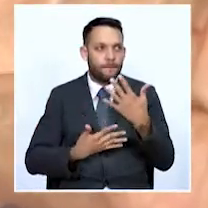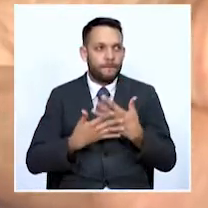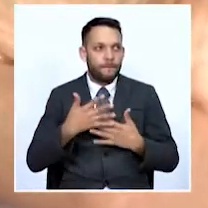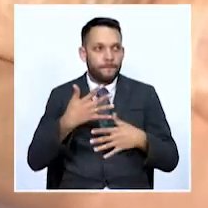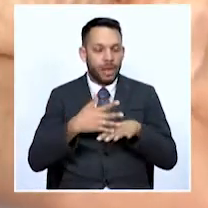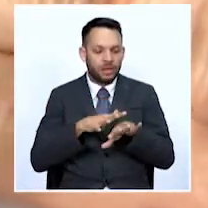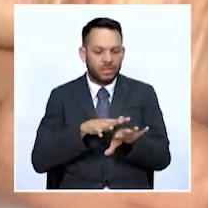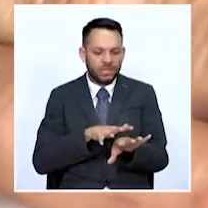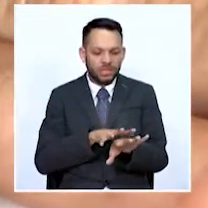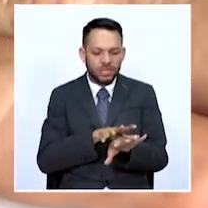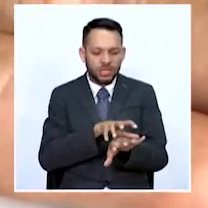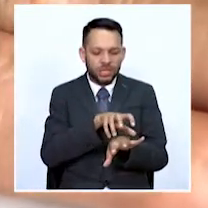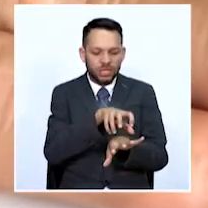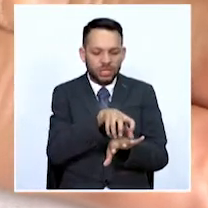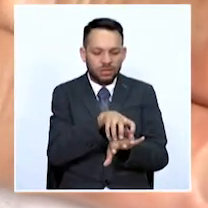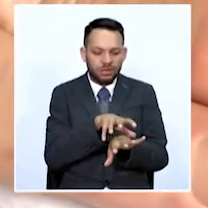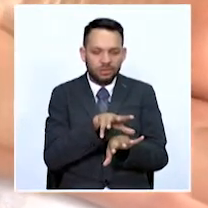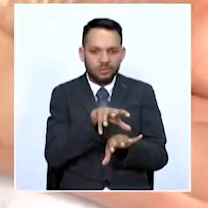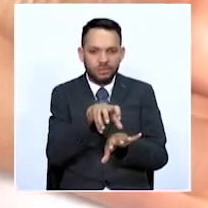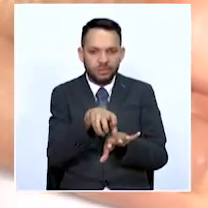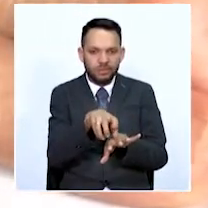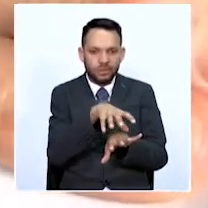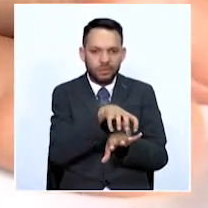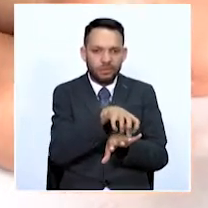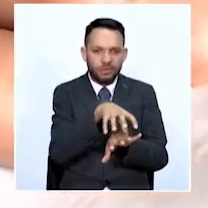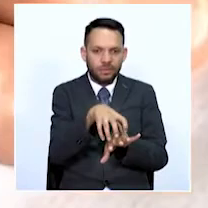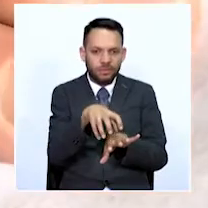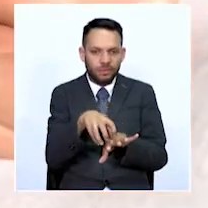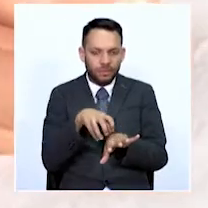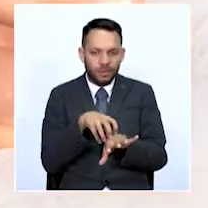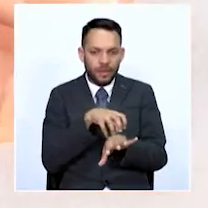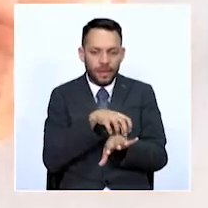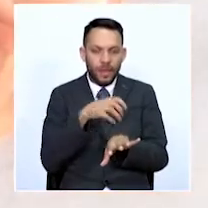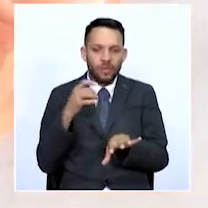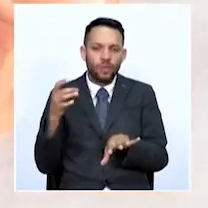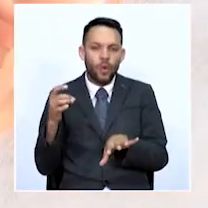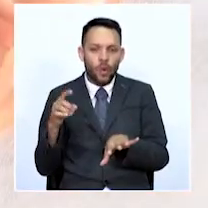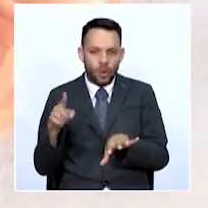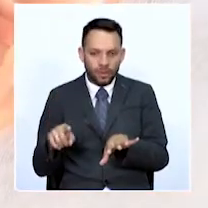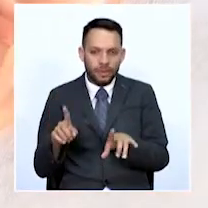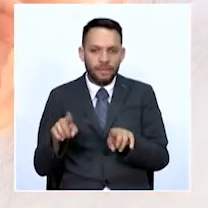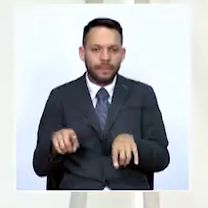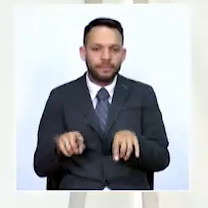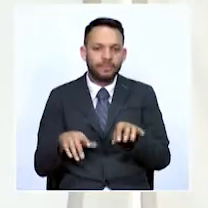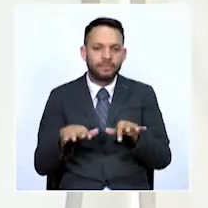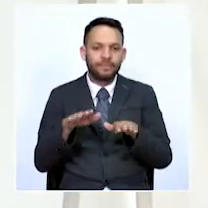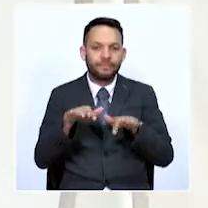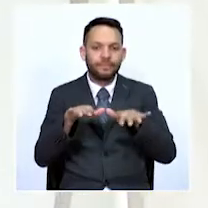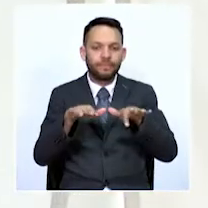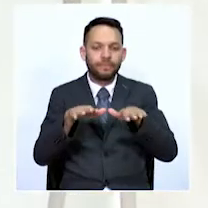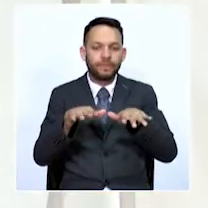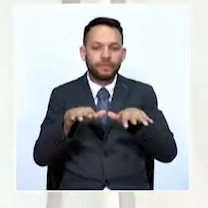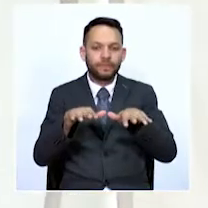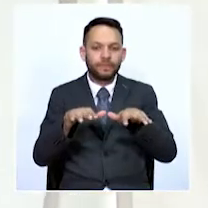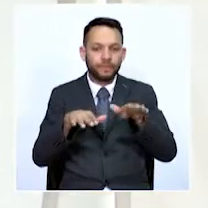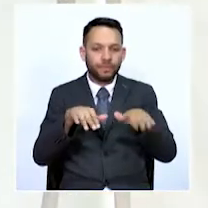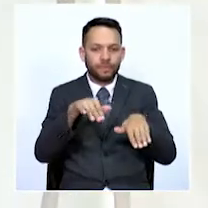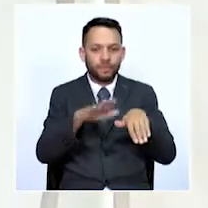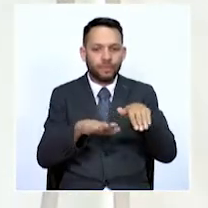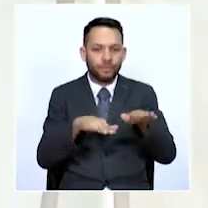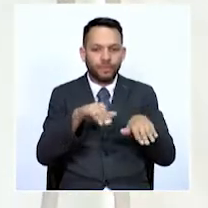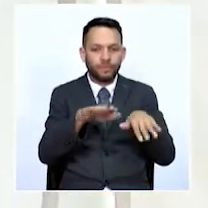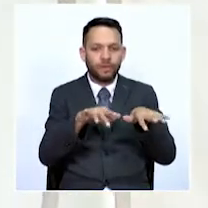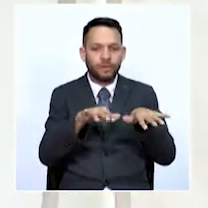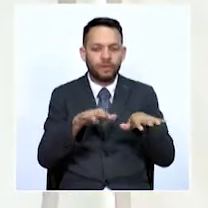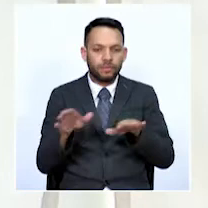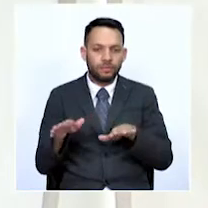manos, dolor en rodilla y también dolor en ambos pies. La pacientica también refiere que está presentando